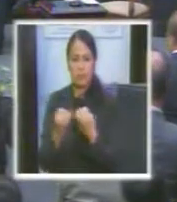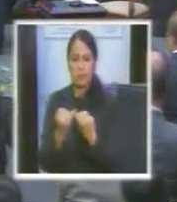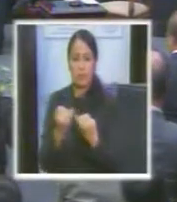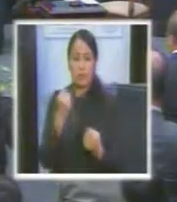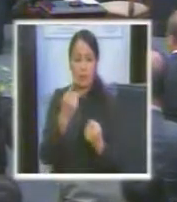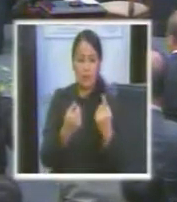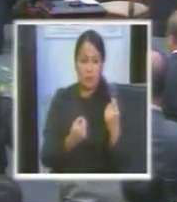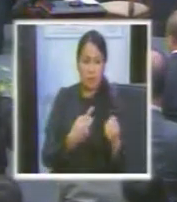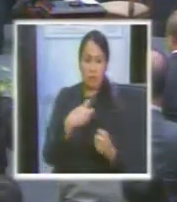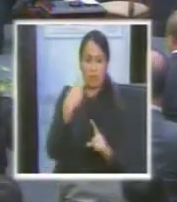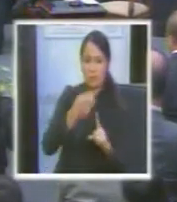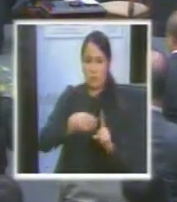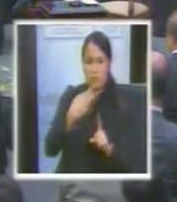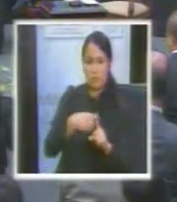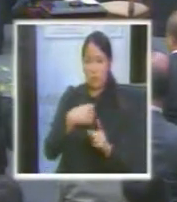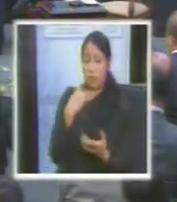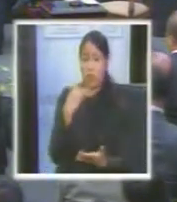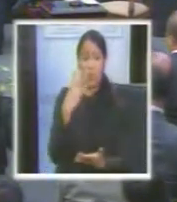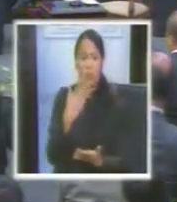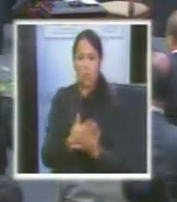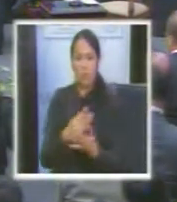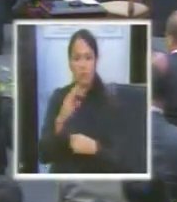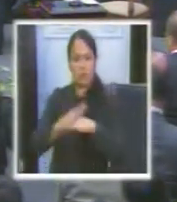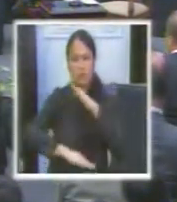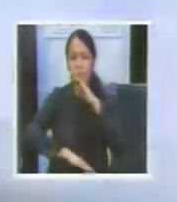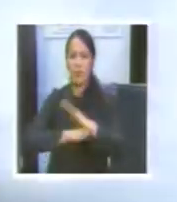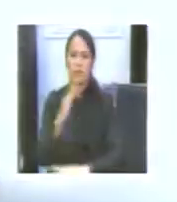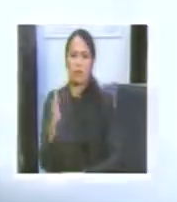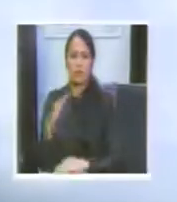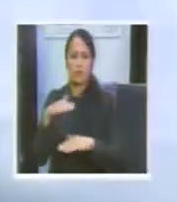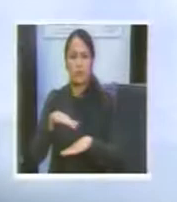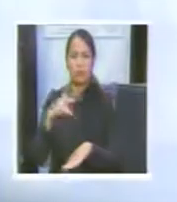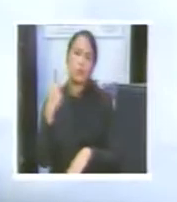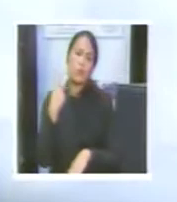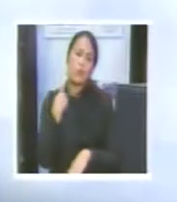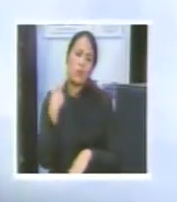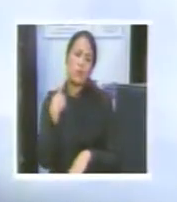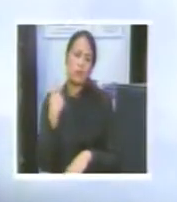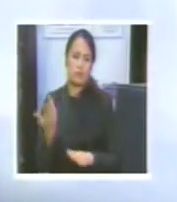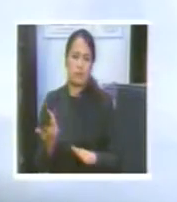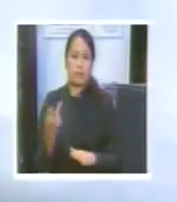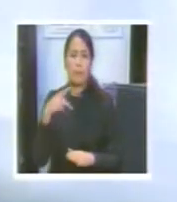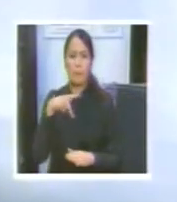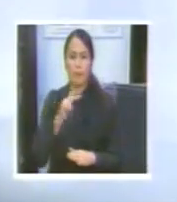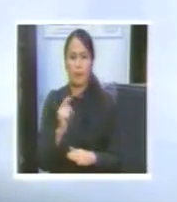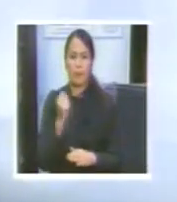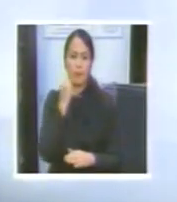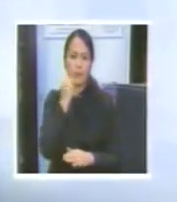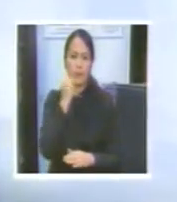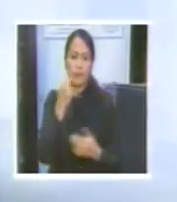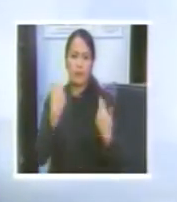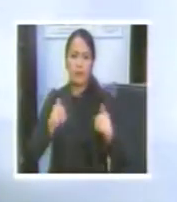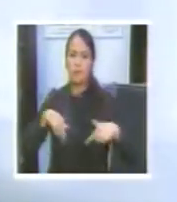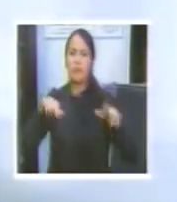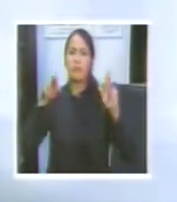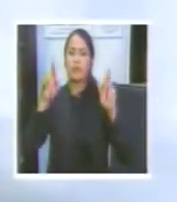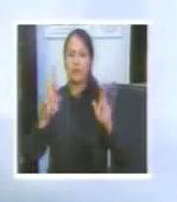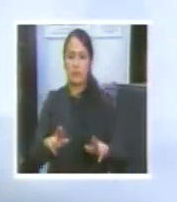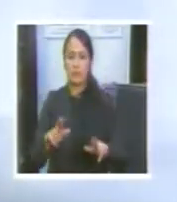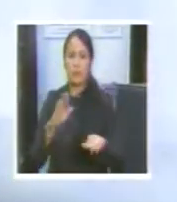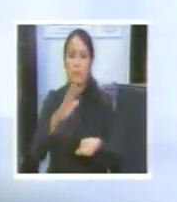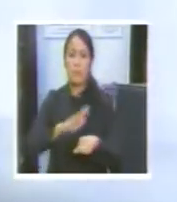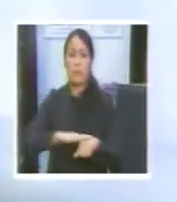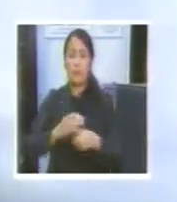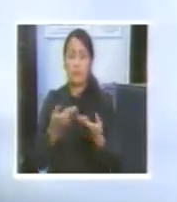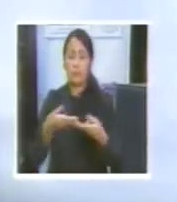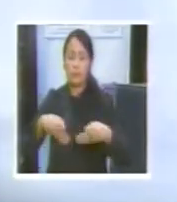de su único éxito diplomático. Pero este acabó por representar uno de los más importantes